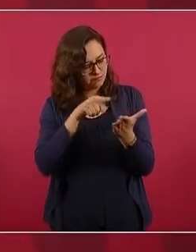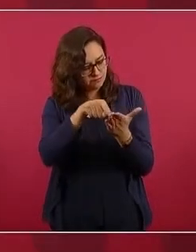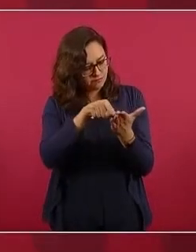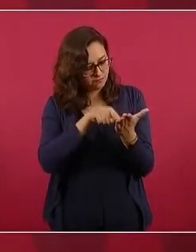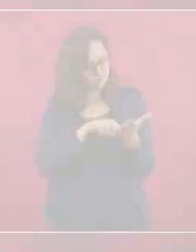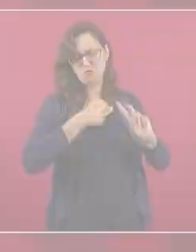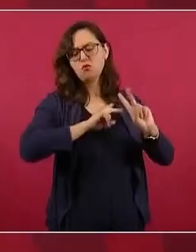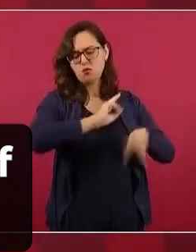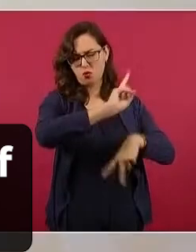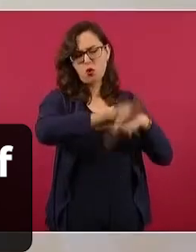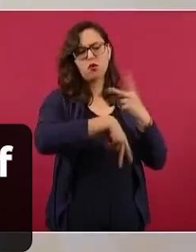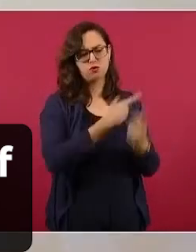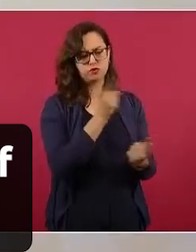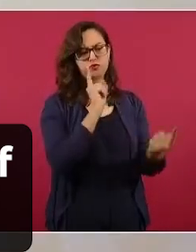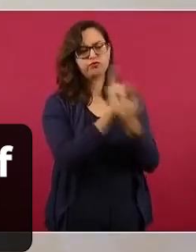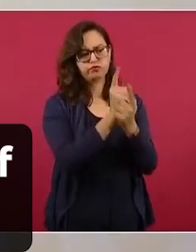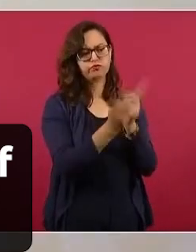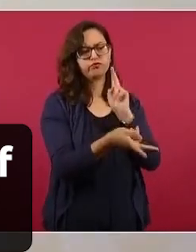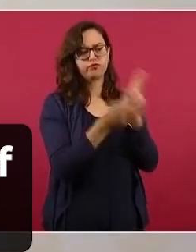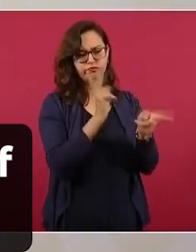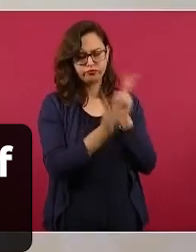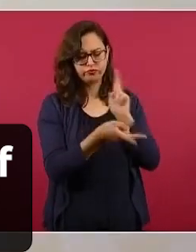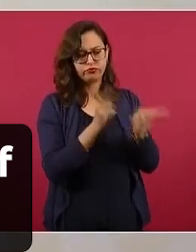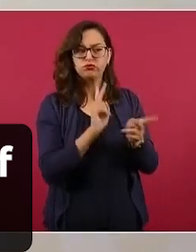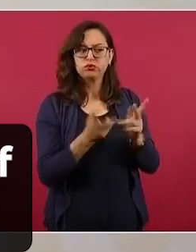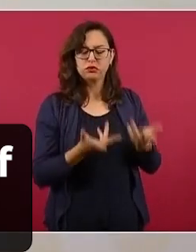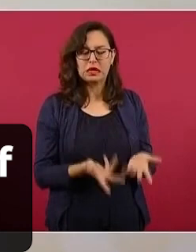pueblos, el tema de la integración